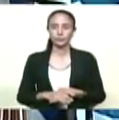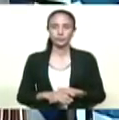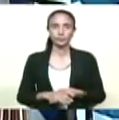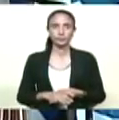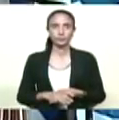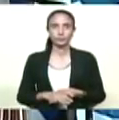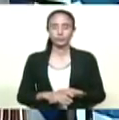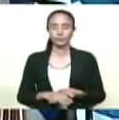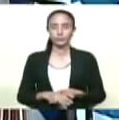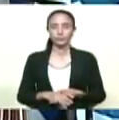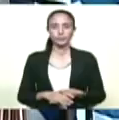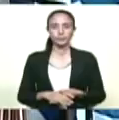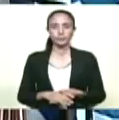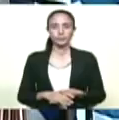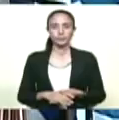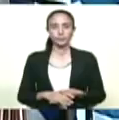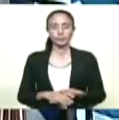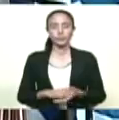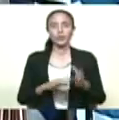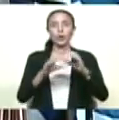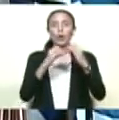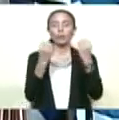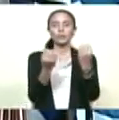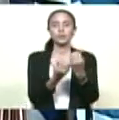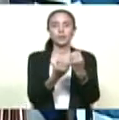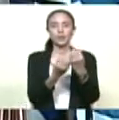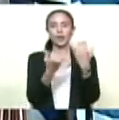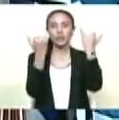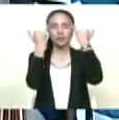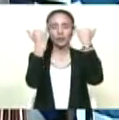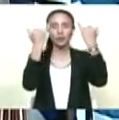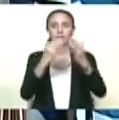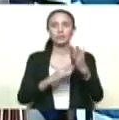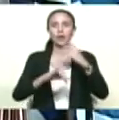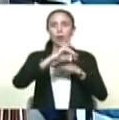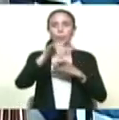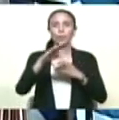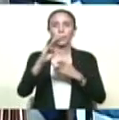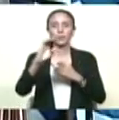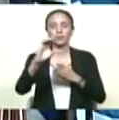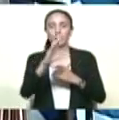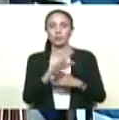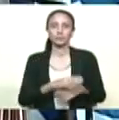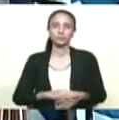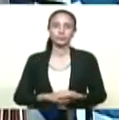llamada oficina de inteligencia de mercadeo y política petrolera